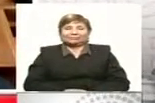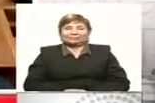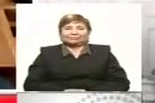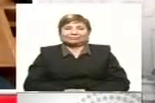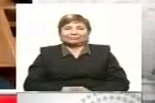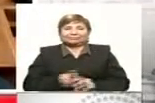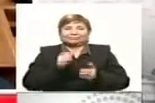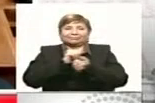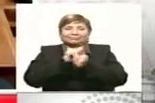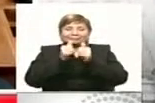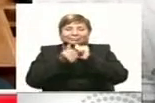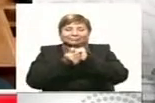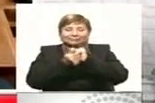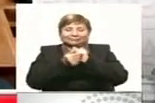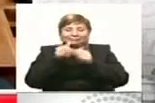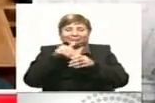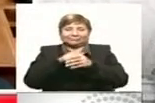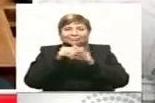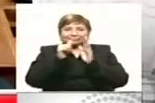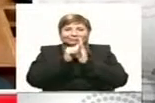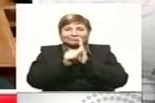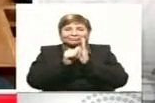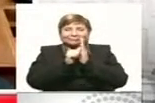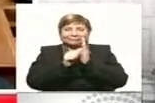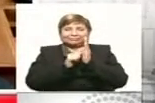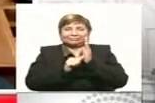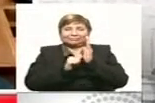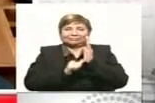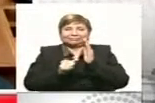un cambio en la agenda.